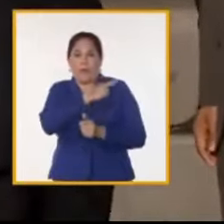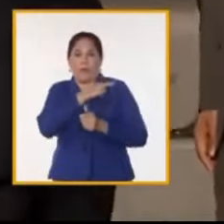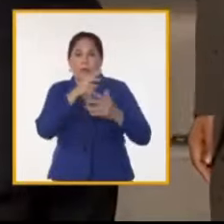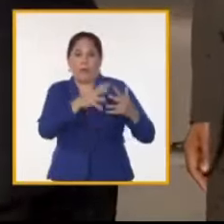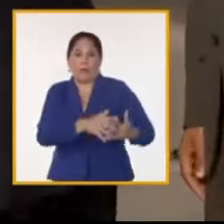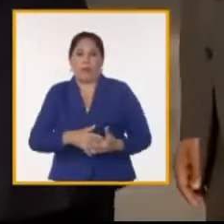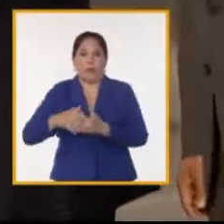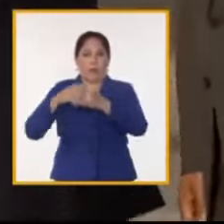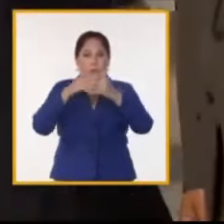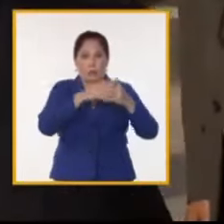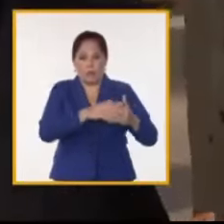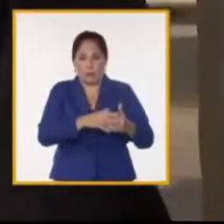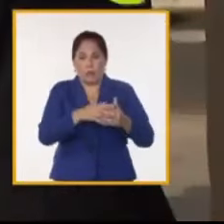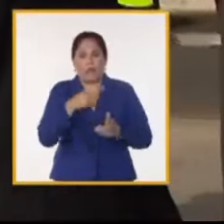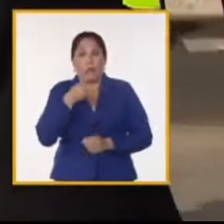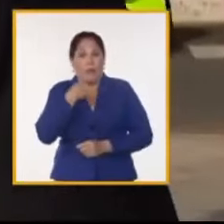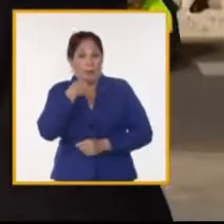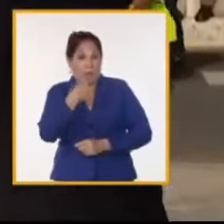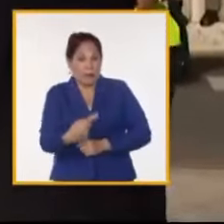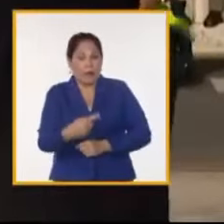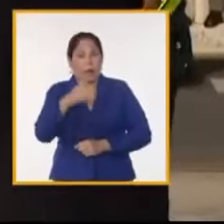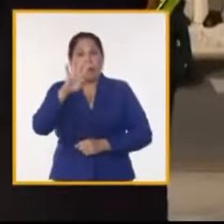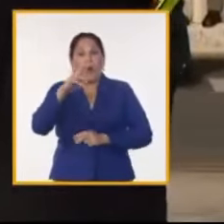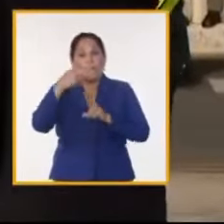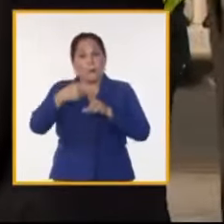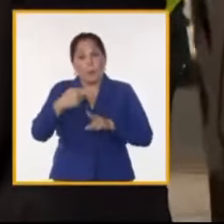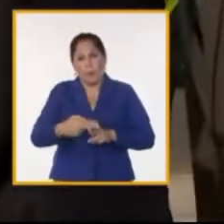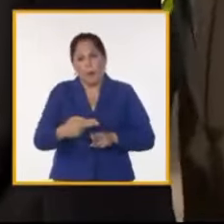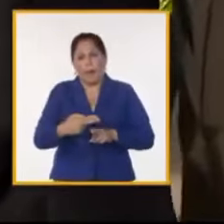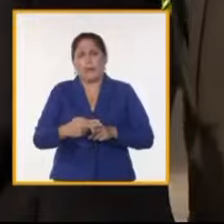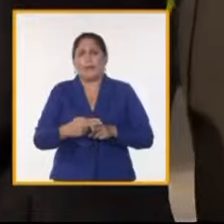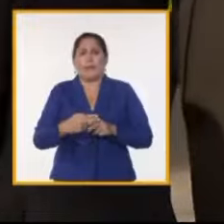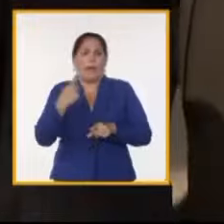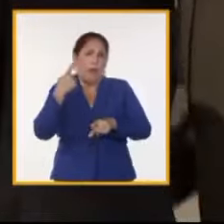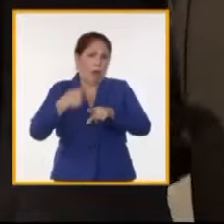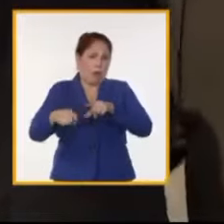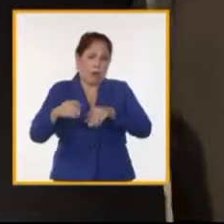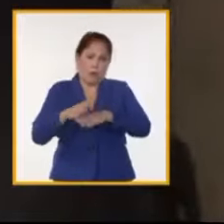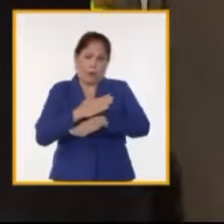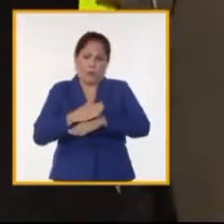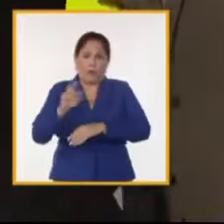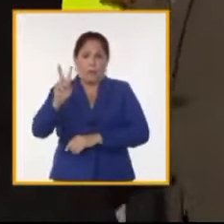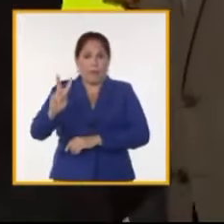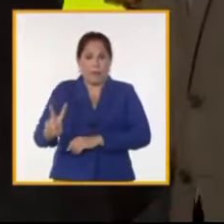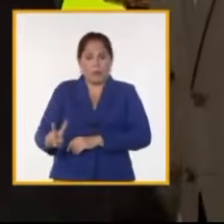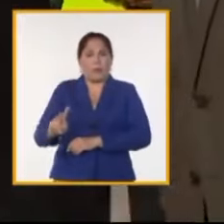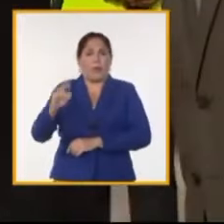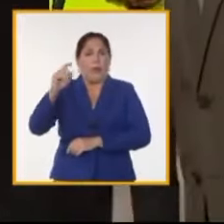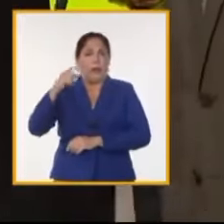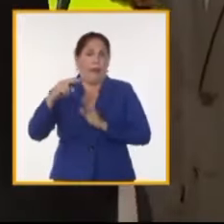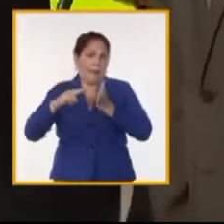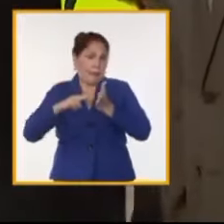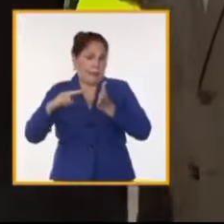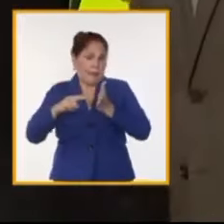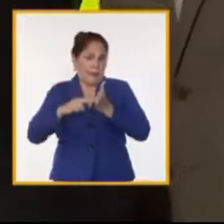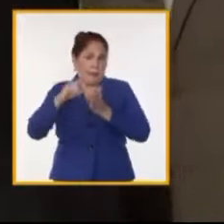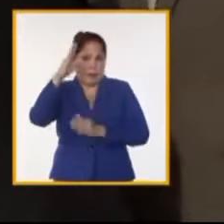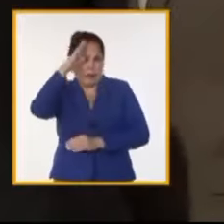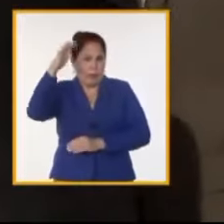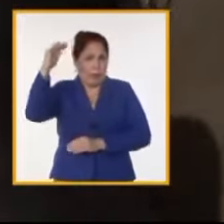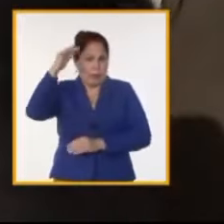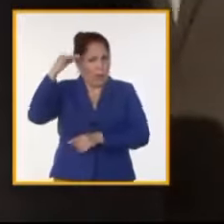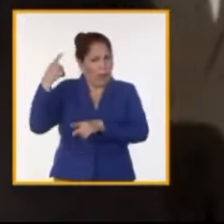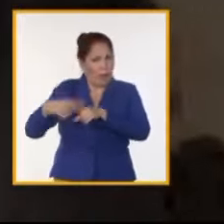Antony blinken afirmó que cuatro países Irán Corea del Norte Siria y Venezuela no cooperan plenamente en la lucha antiterrorista